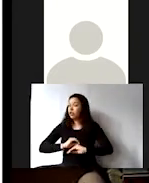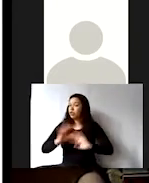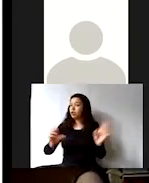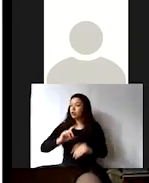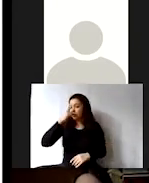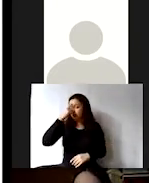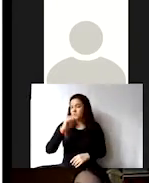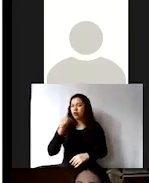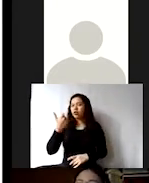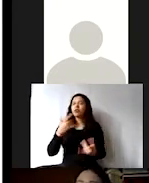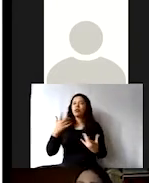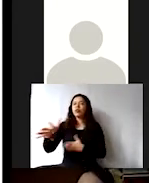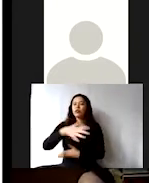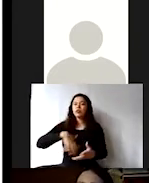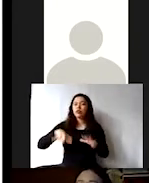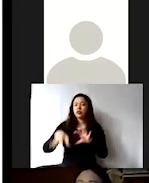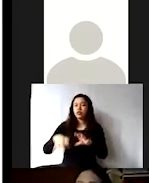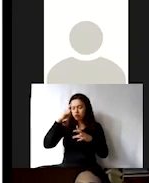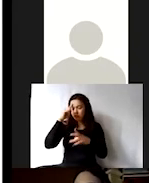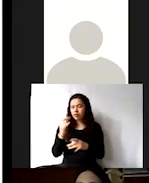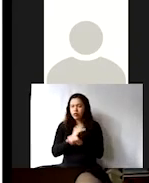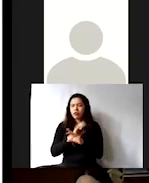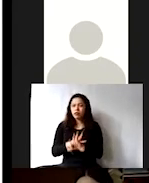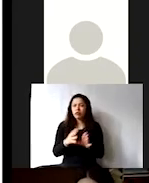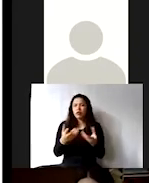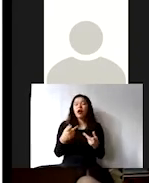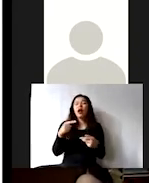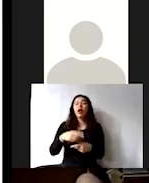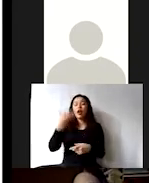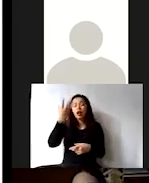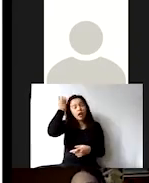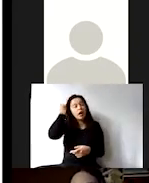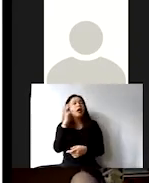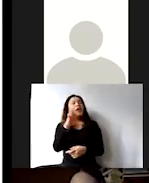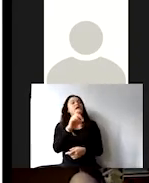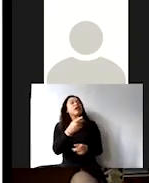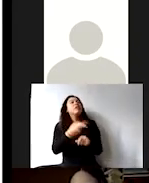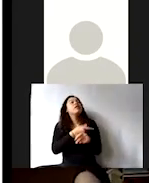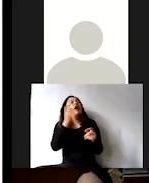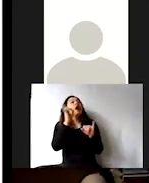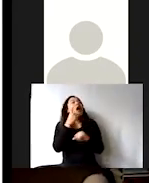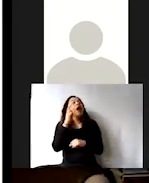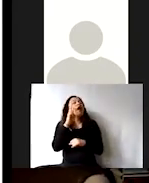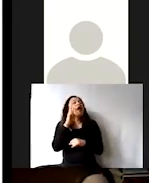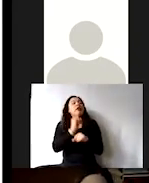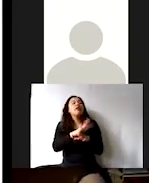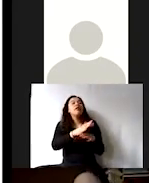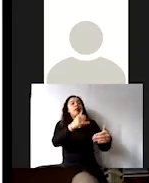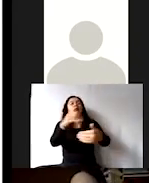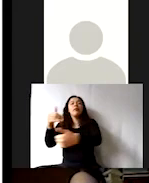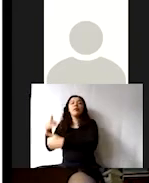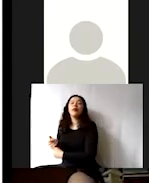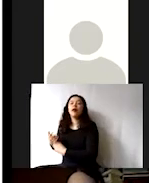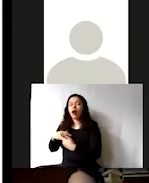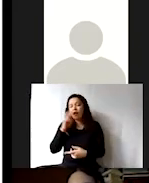otra instancia de recapitulación de lo que sucede en el estado con los ODS. Habría que ver cómo andan las cosas a